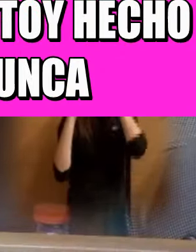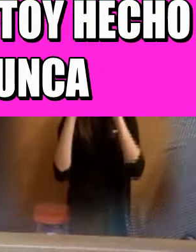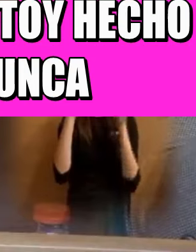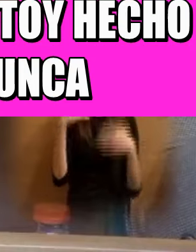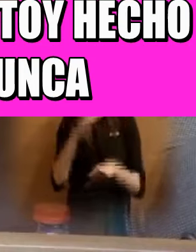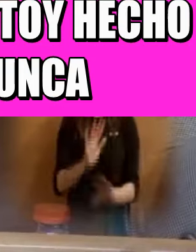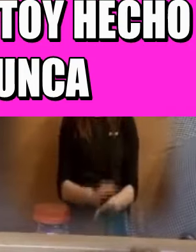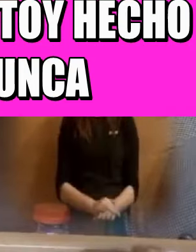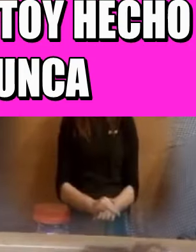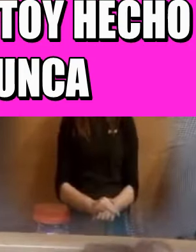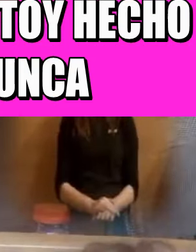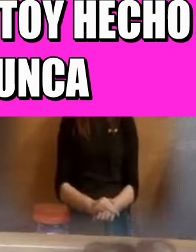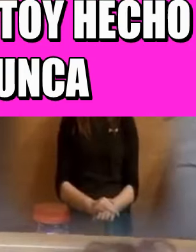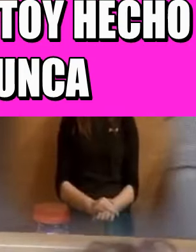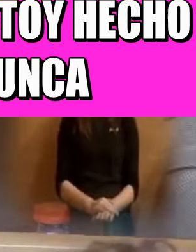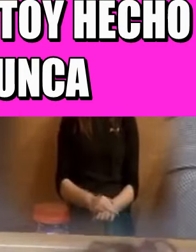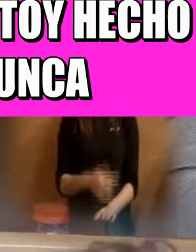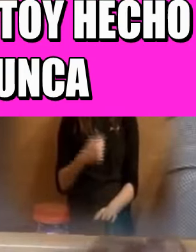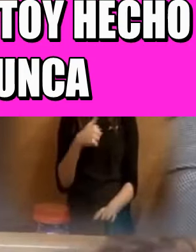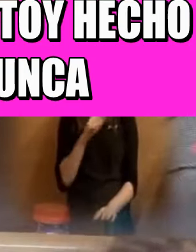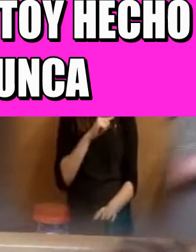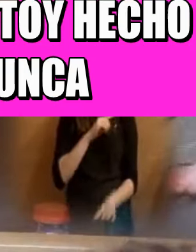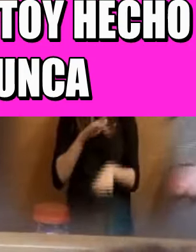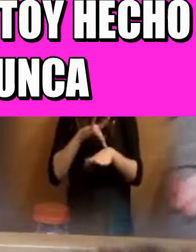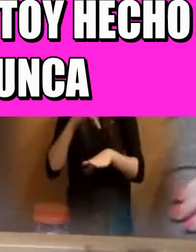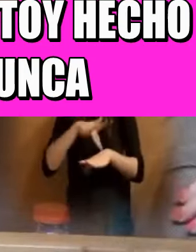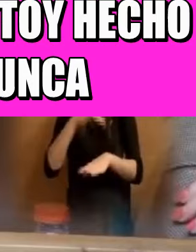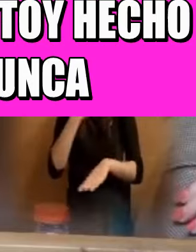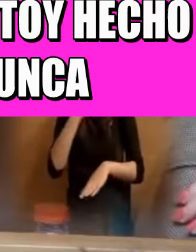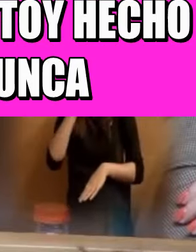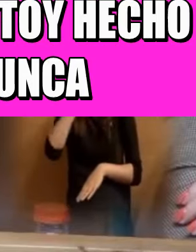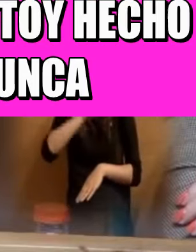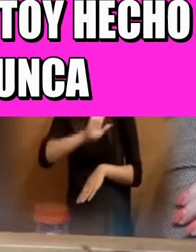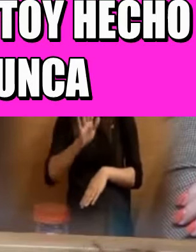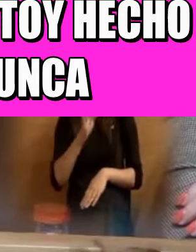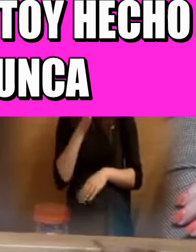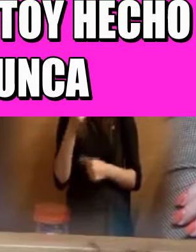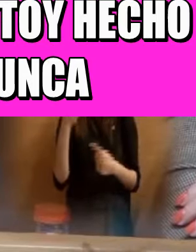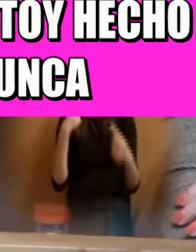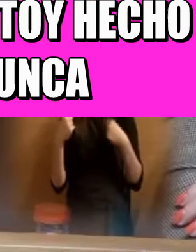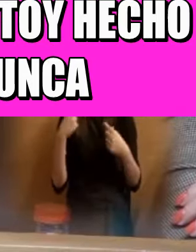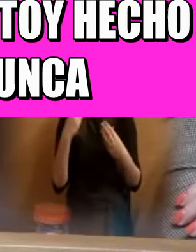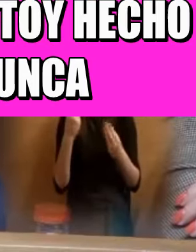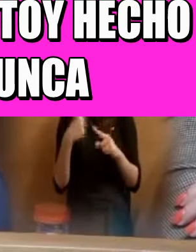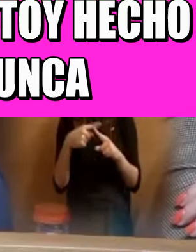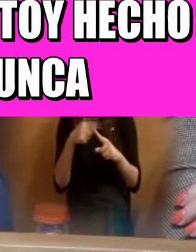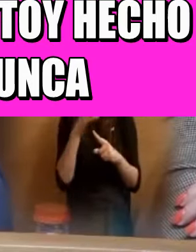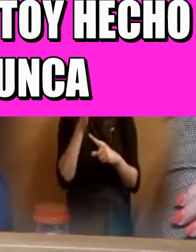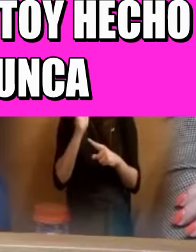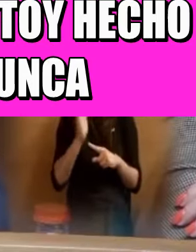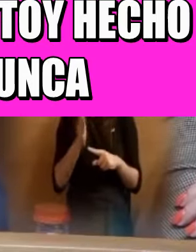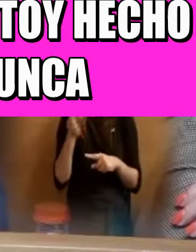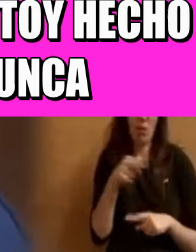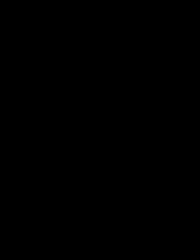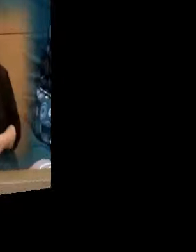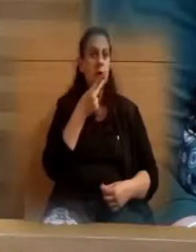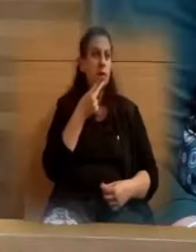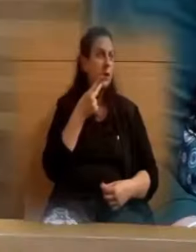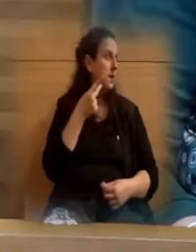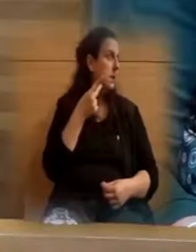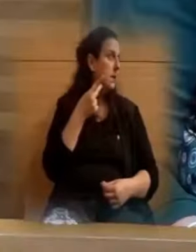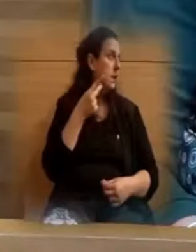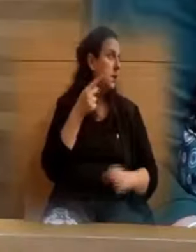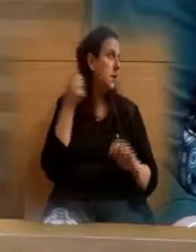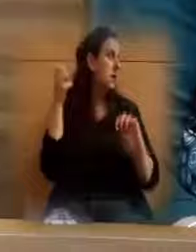Loor est Una atra pasta o no s me muchas cosas en esta vida pero no no me la vi